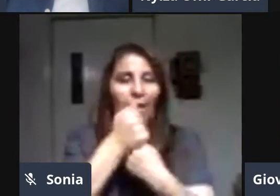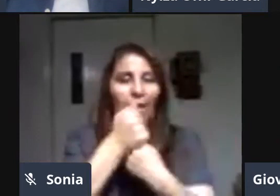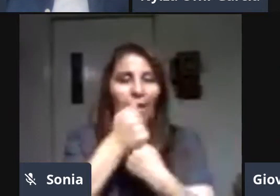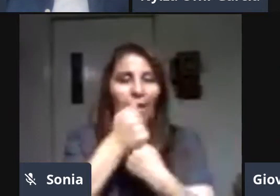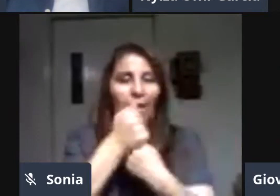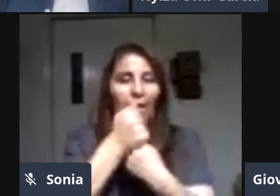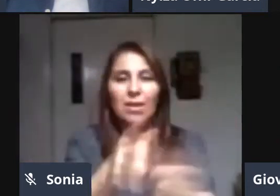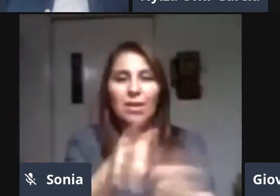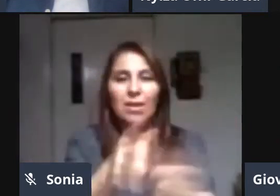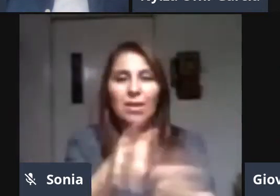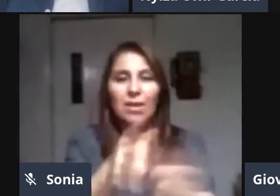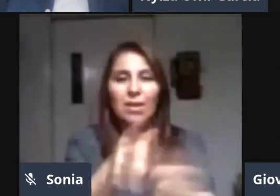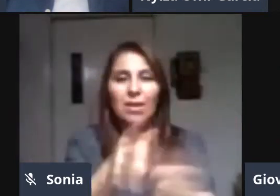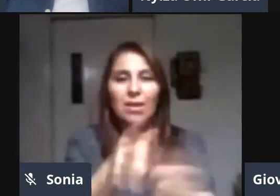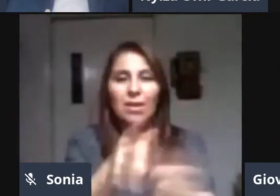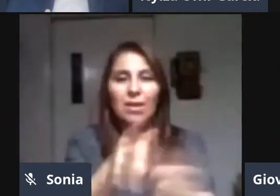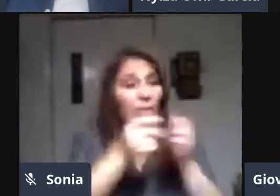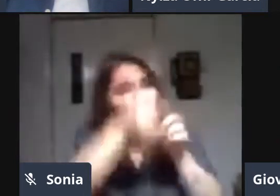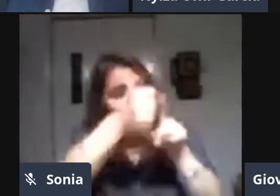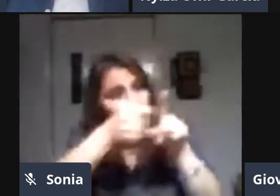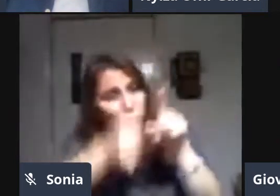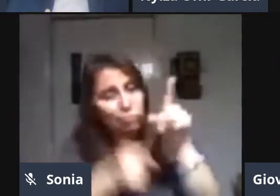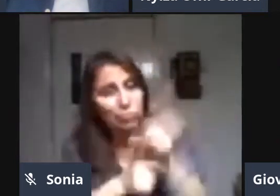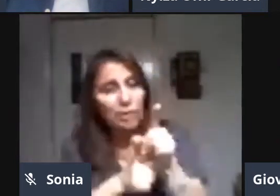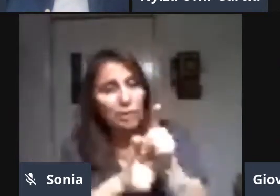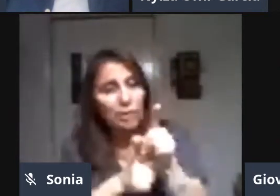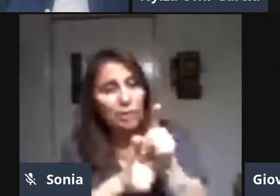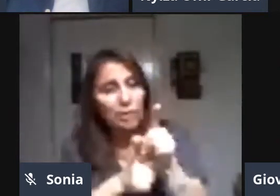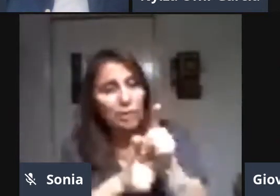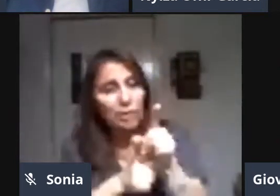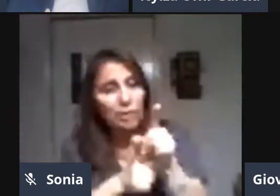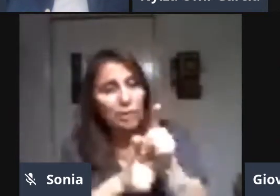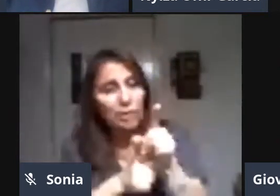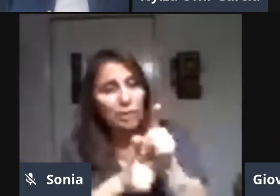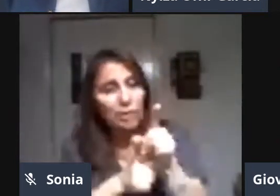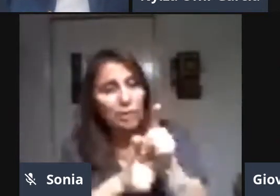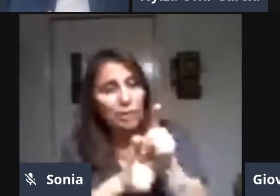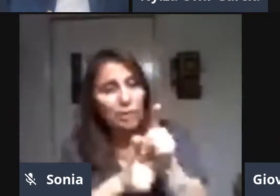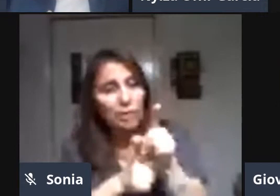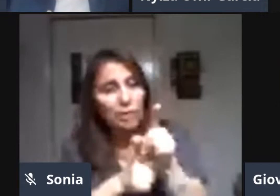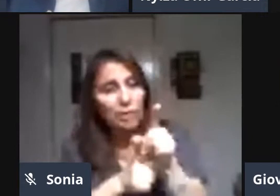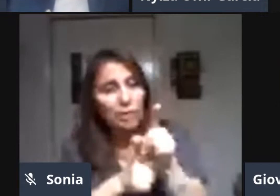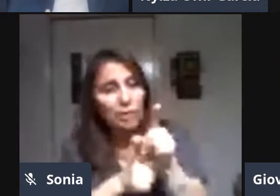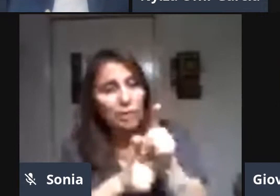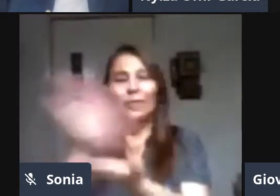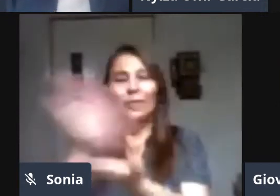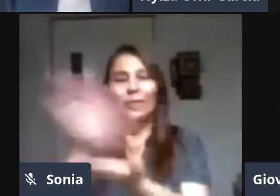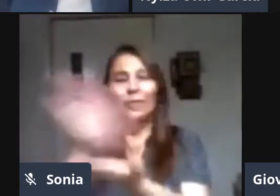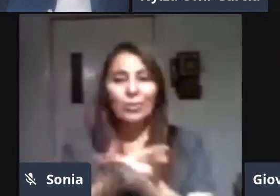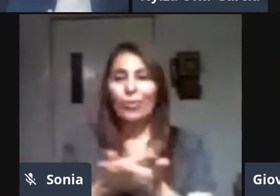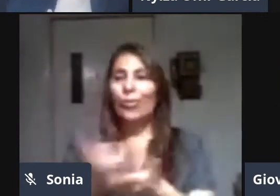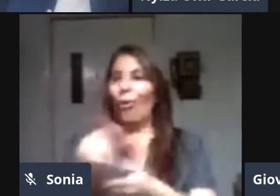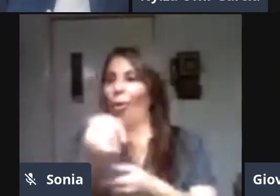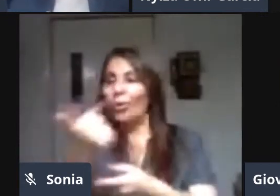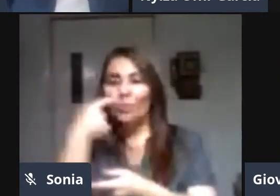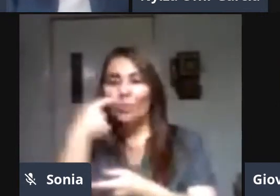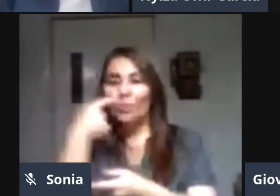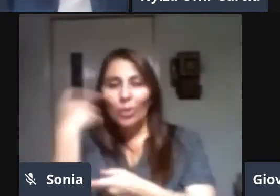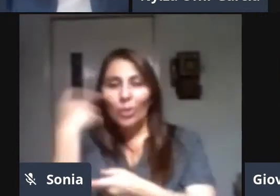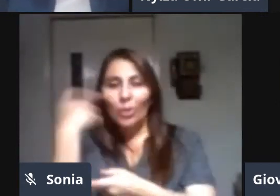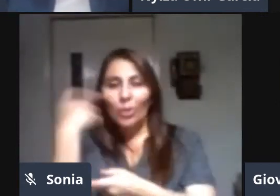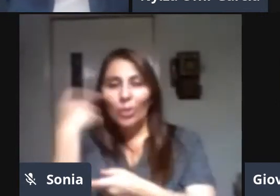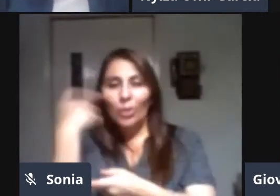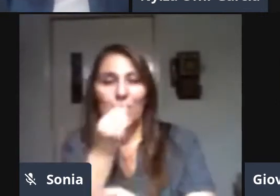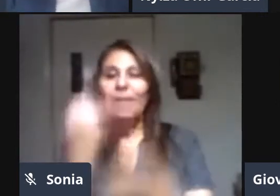y cantores que detrás de una red están todos los días buscando su comida no pasaba un poco también en